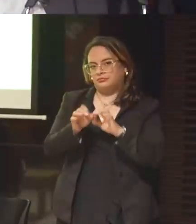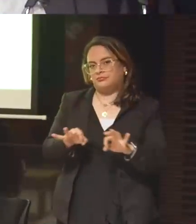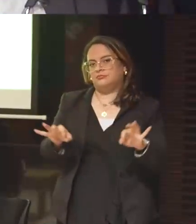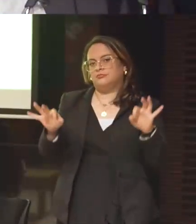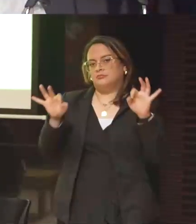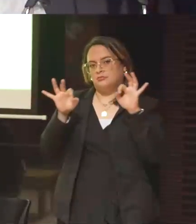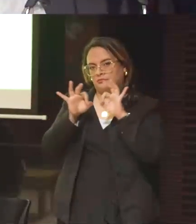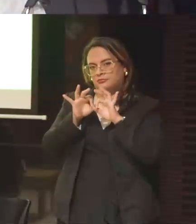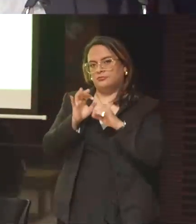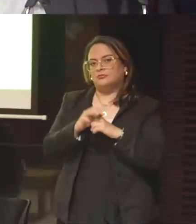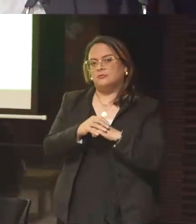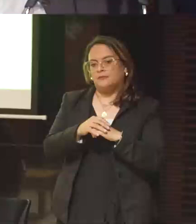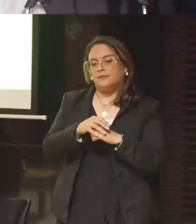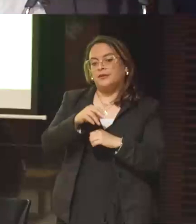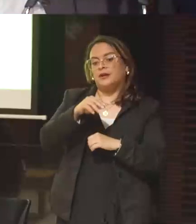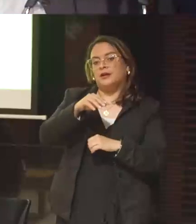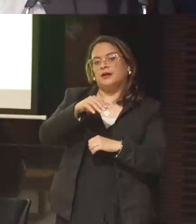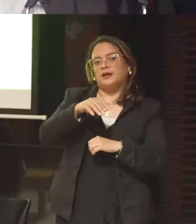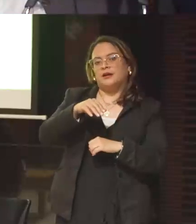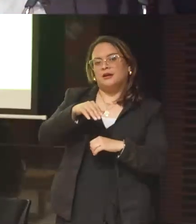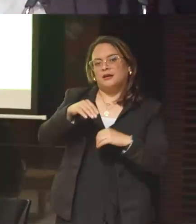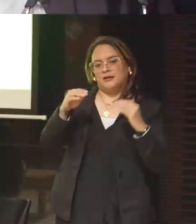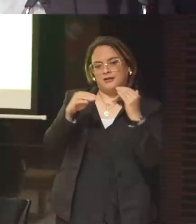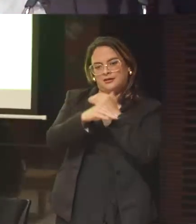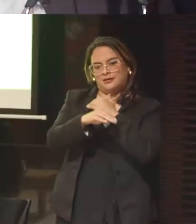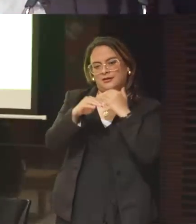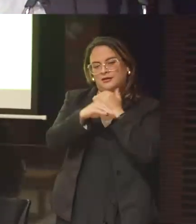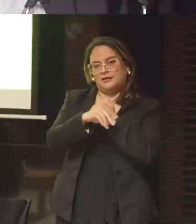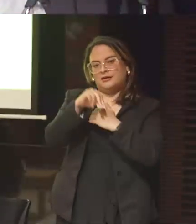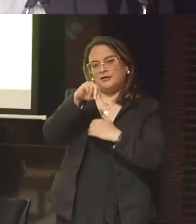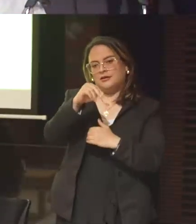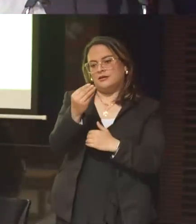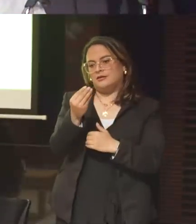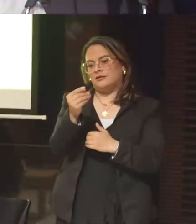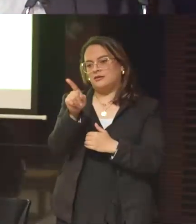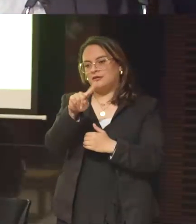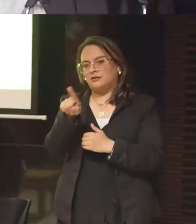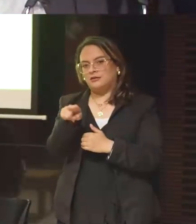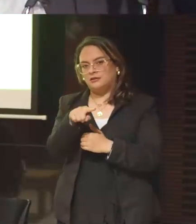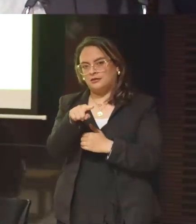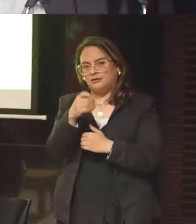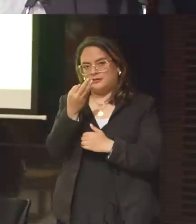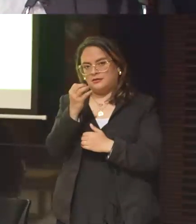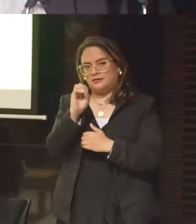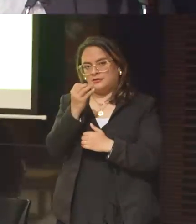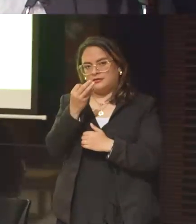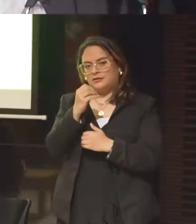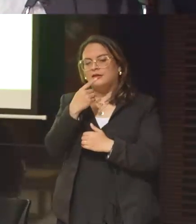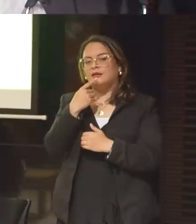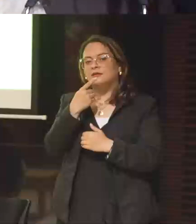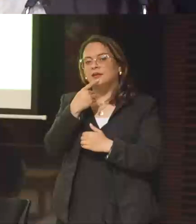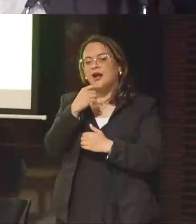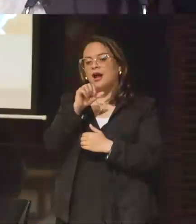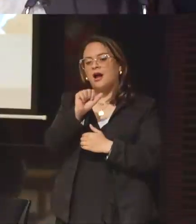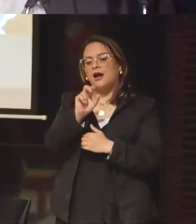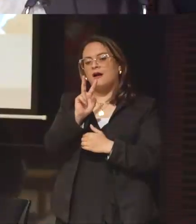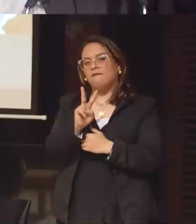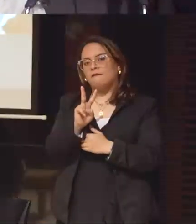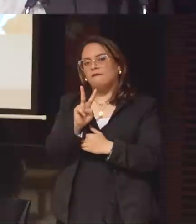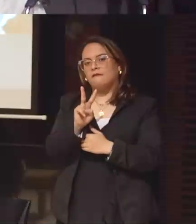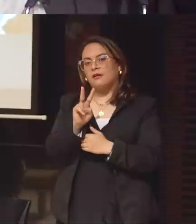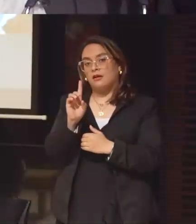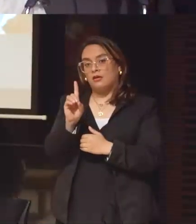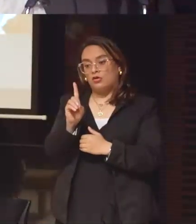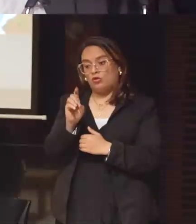Sobre la NQS había una estación que se llama Avenida Dorado, pero no es exactamente la